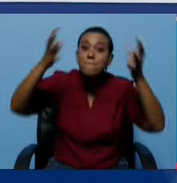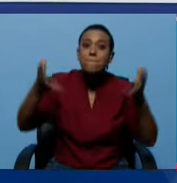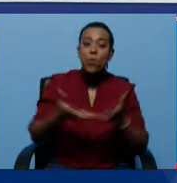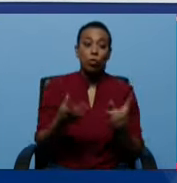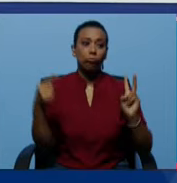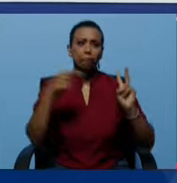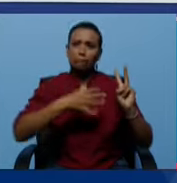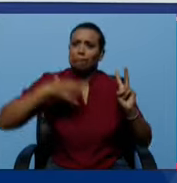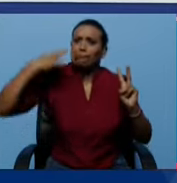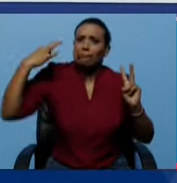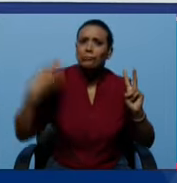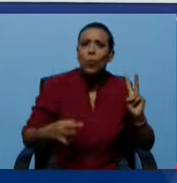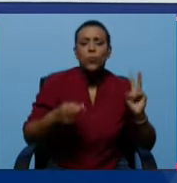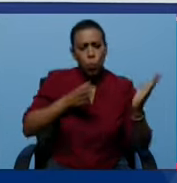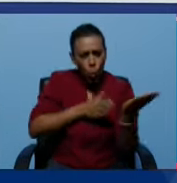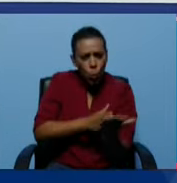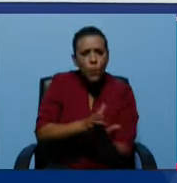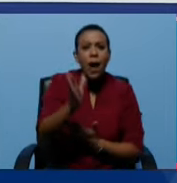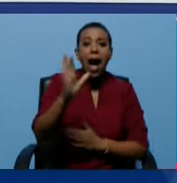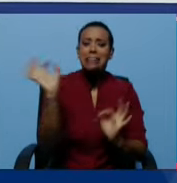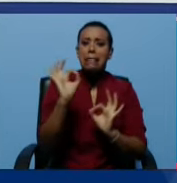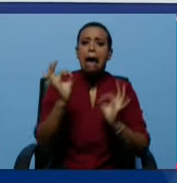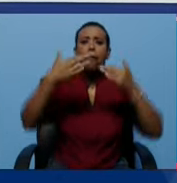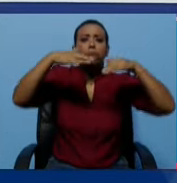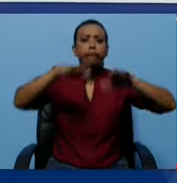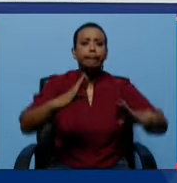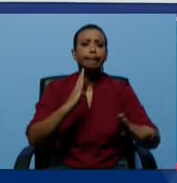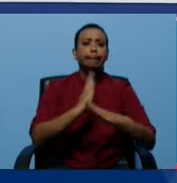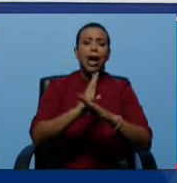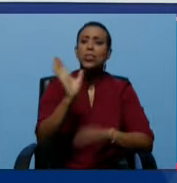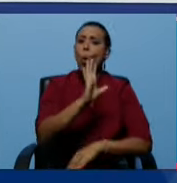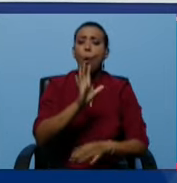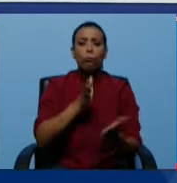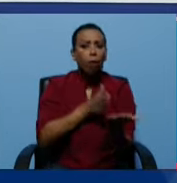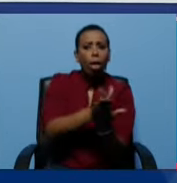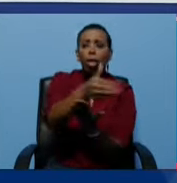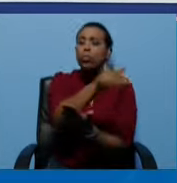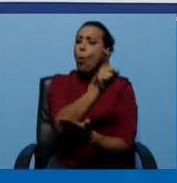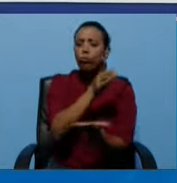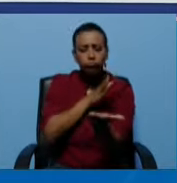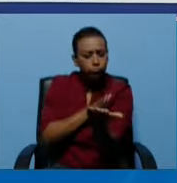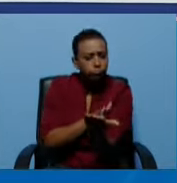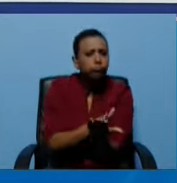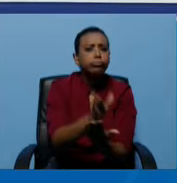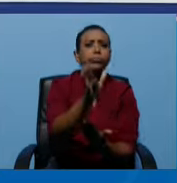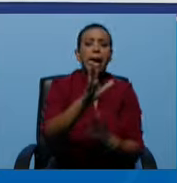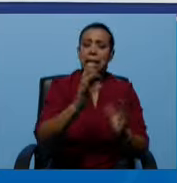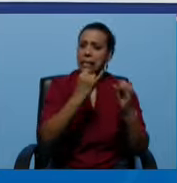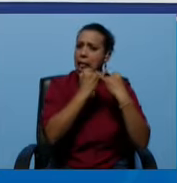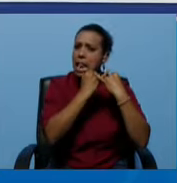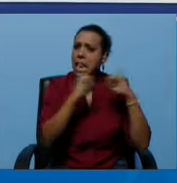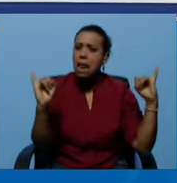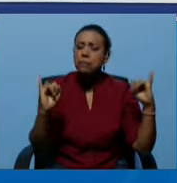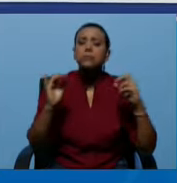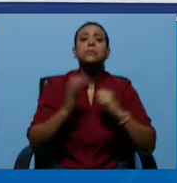hemos encontrado nuestro camino y nada ni nadie nos sacará de ese camino de